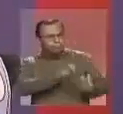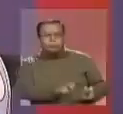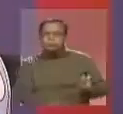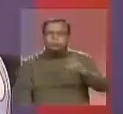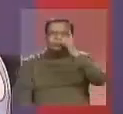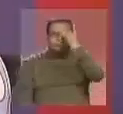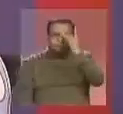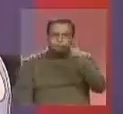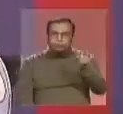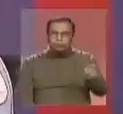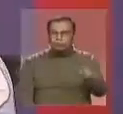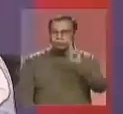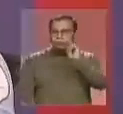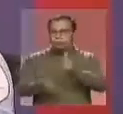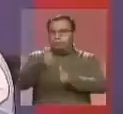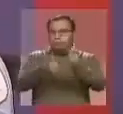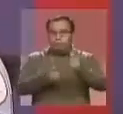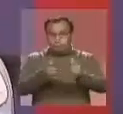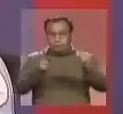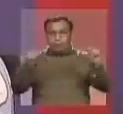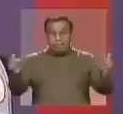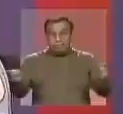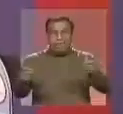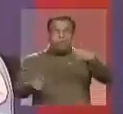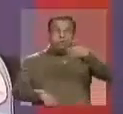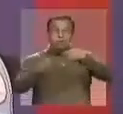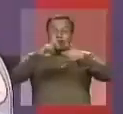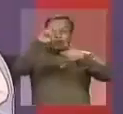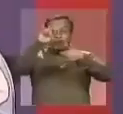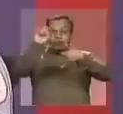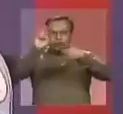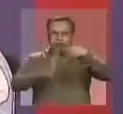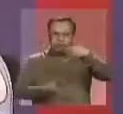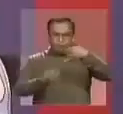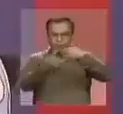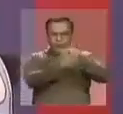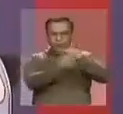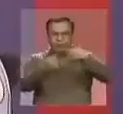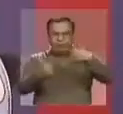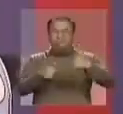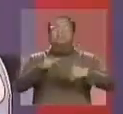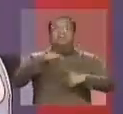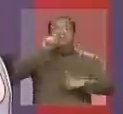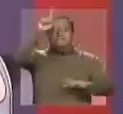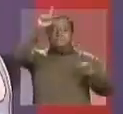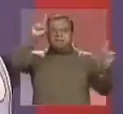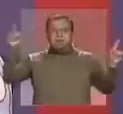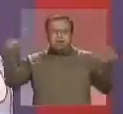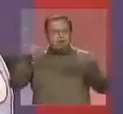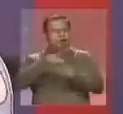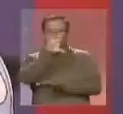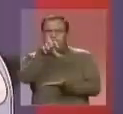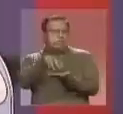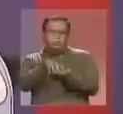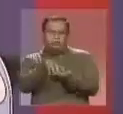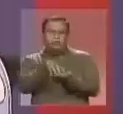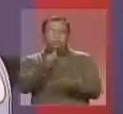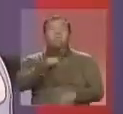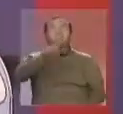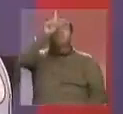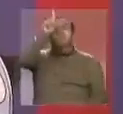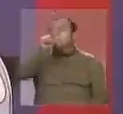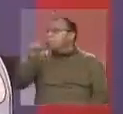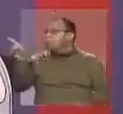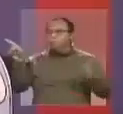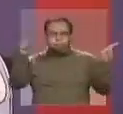porque siento que las periferias del país, donde habita también la mayoría de la población afro y específicamente